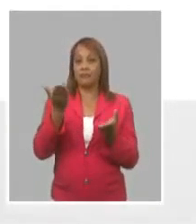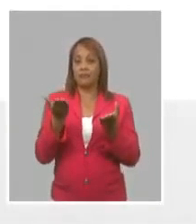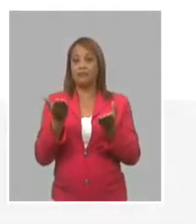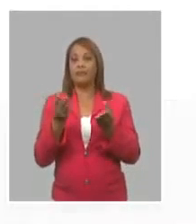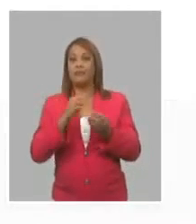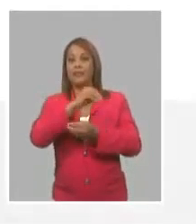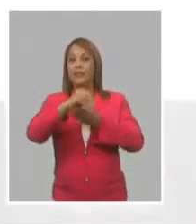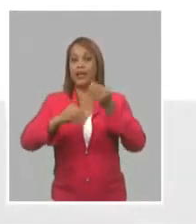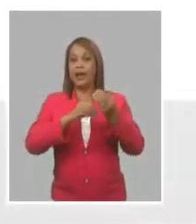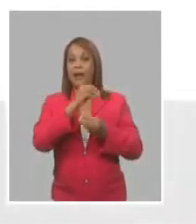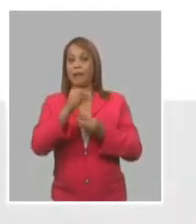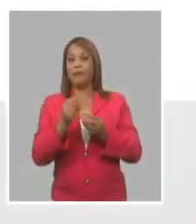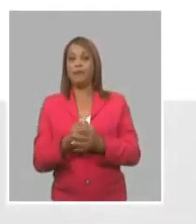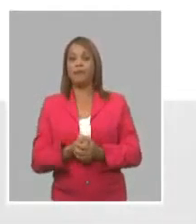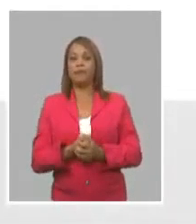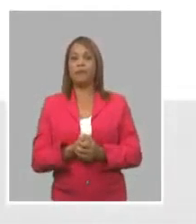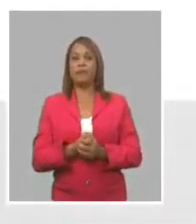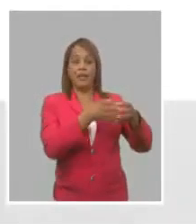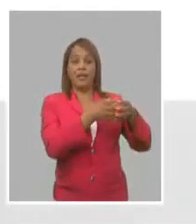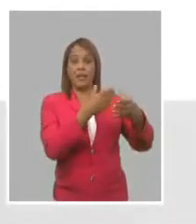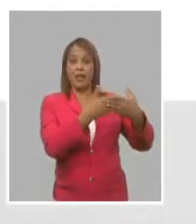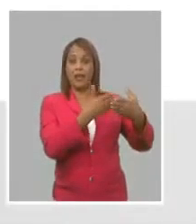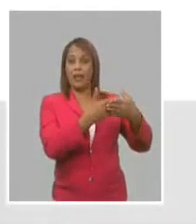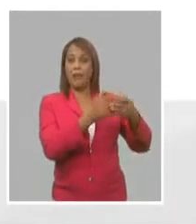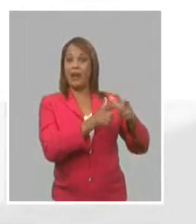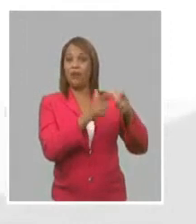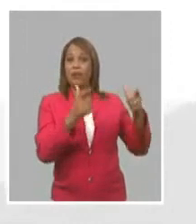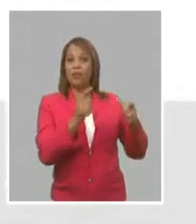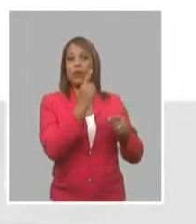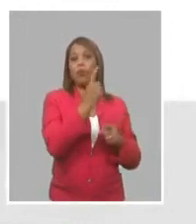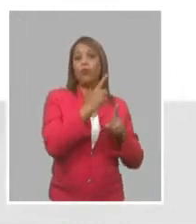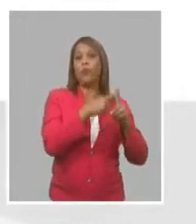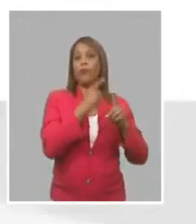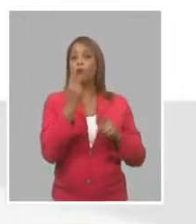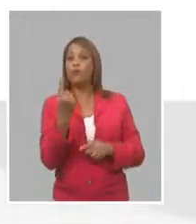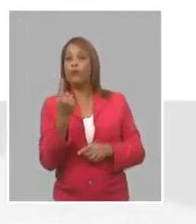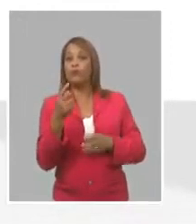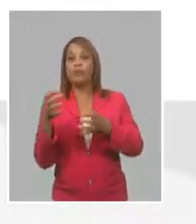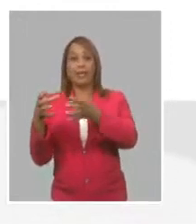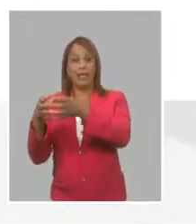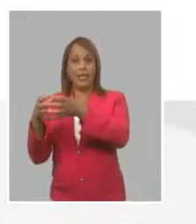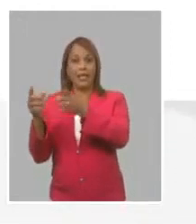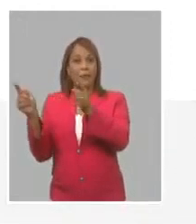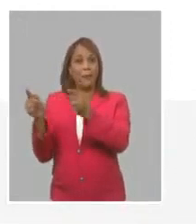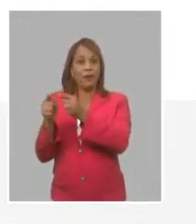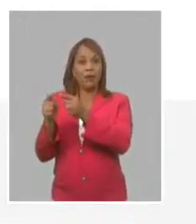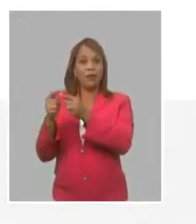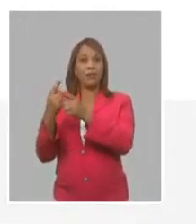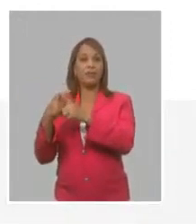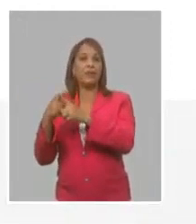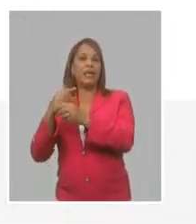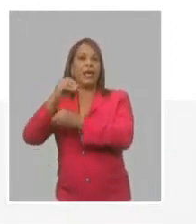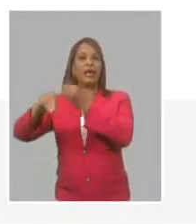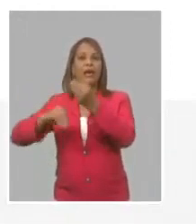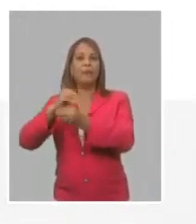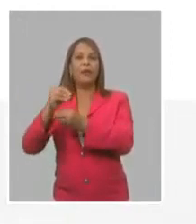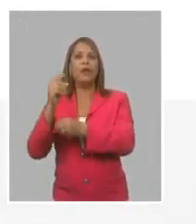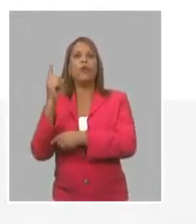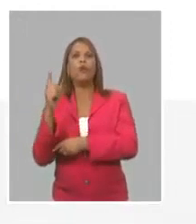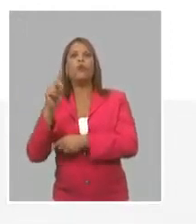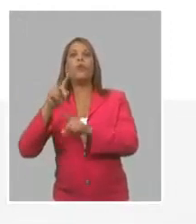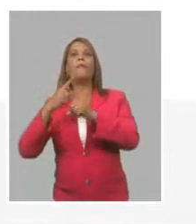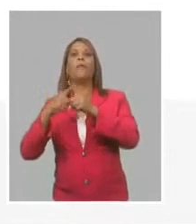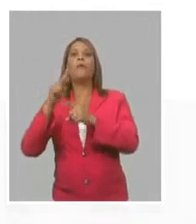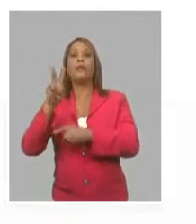tenemos. En el sector mayorista es uno por uno, y en el sector minorista el tipo cambio es uno